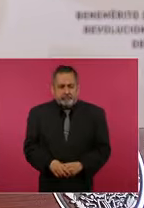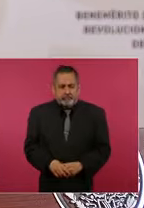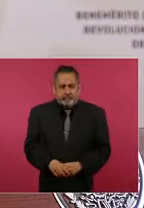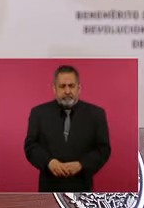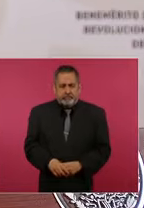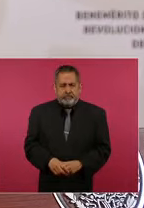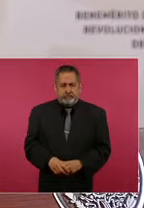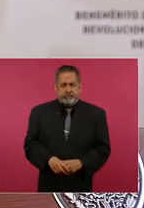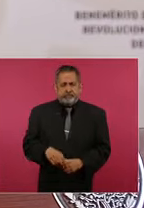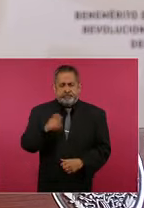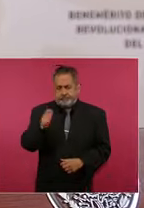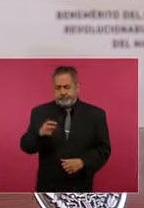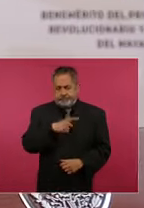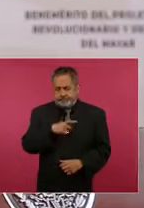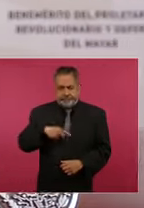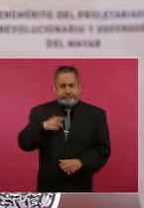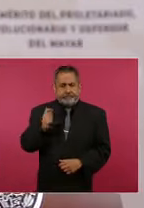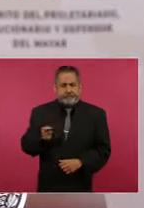Hay que